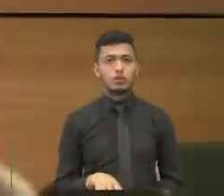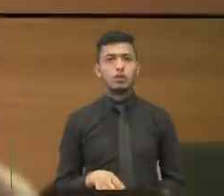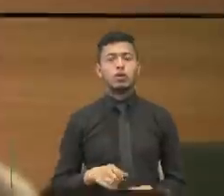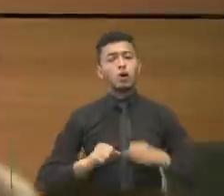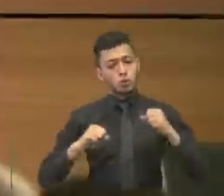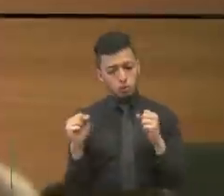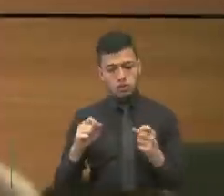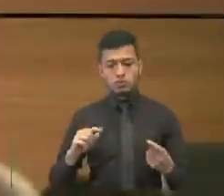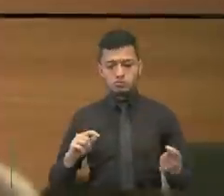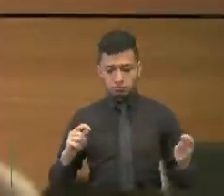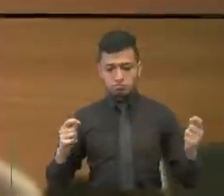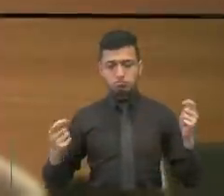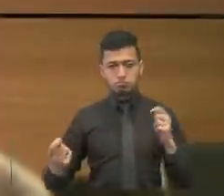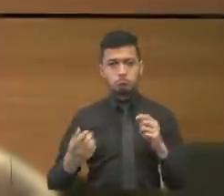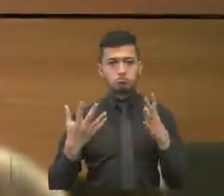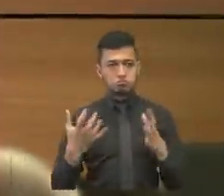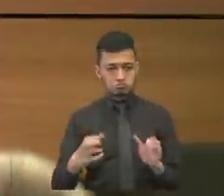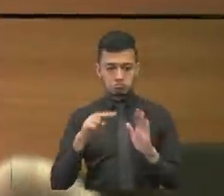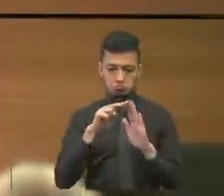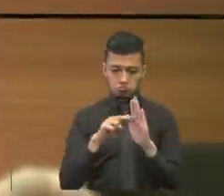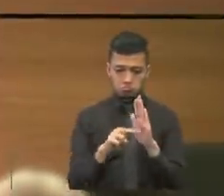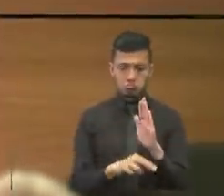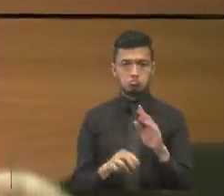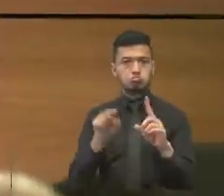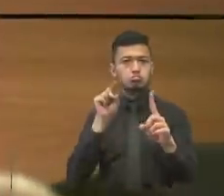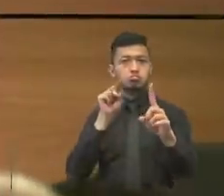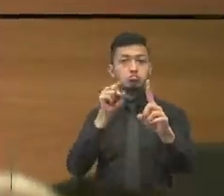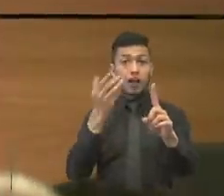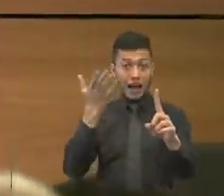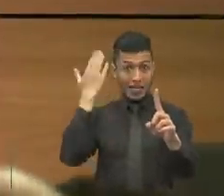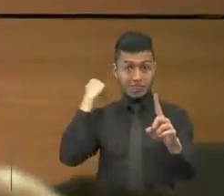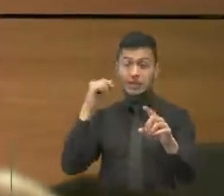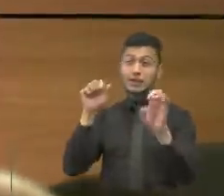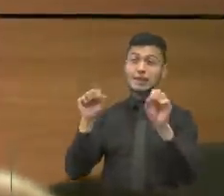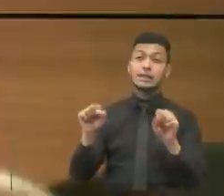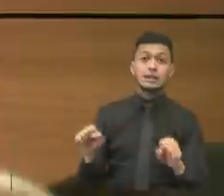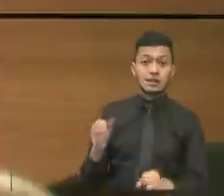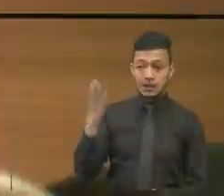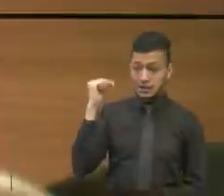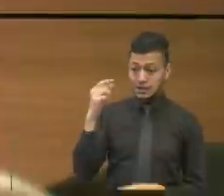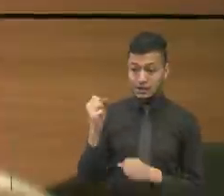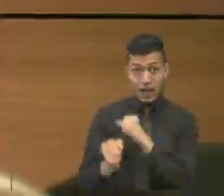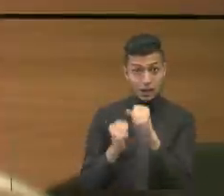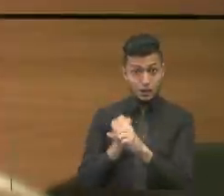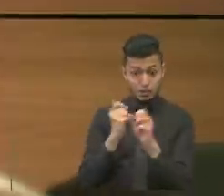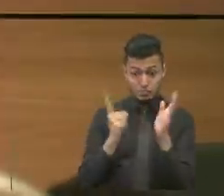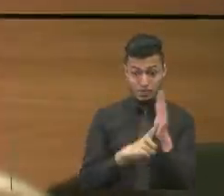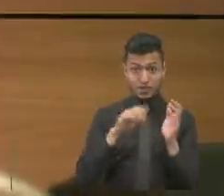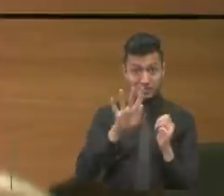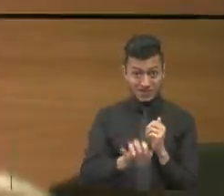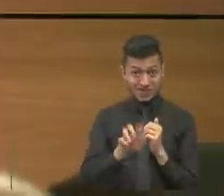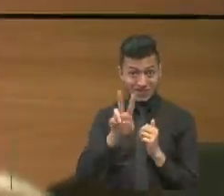medidas visionarias para su momento. En 1974 decidieron quitarle